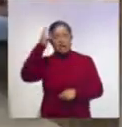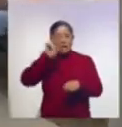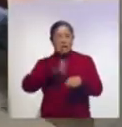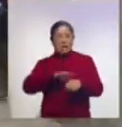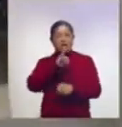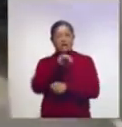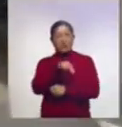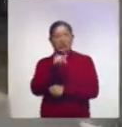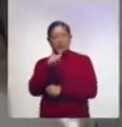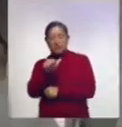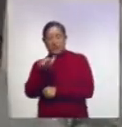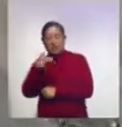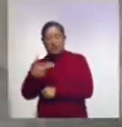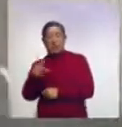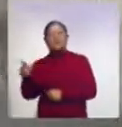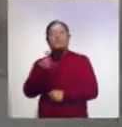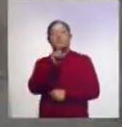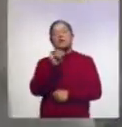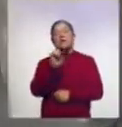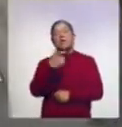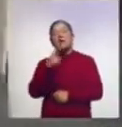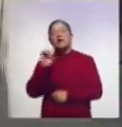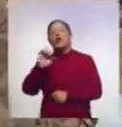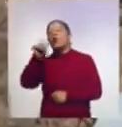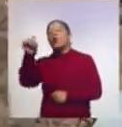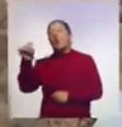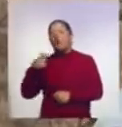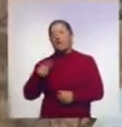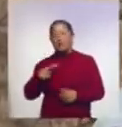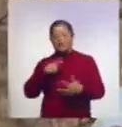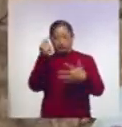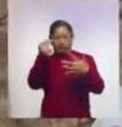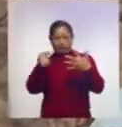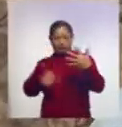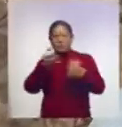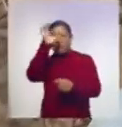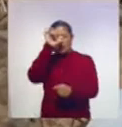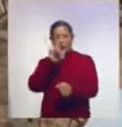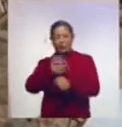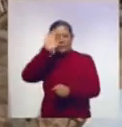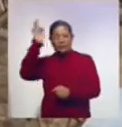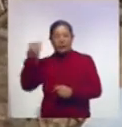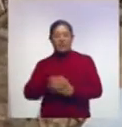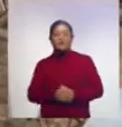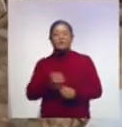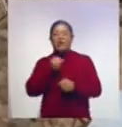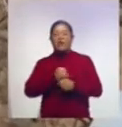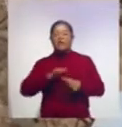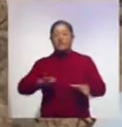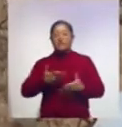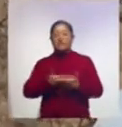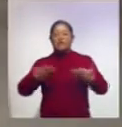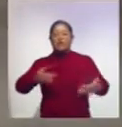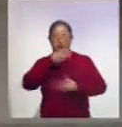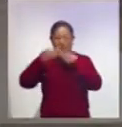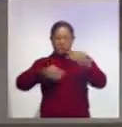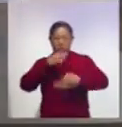Prieto, entre otros funcionarios de la Secretaría de Cultura Federal. Con información de Lorena Temolsin, Ahora Noticias.